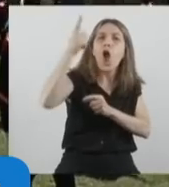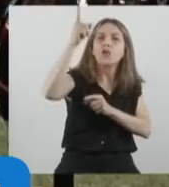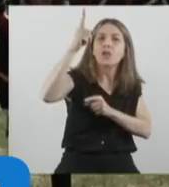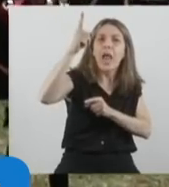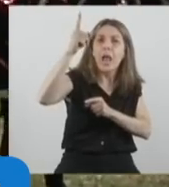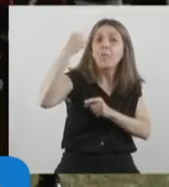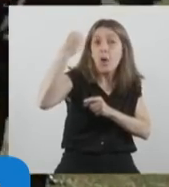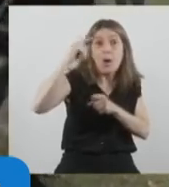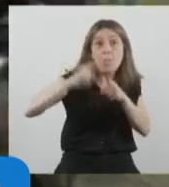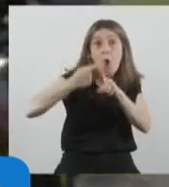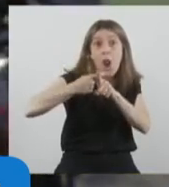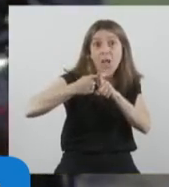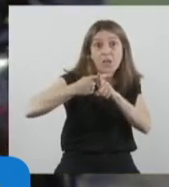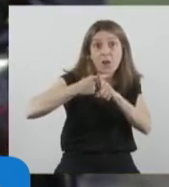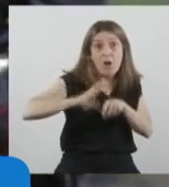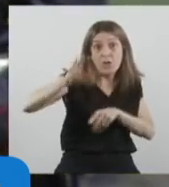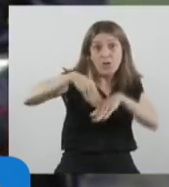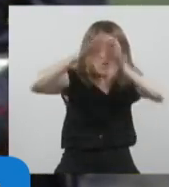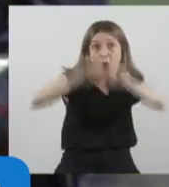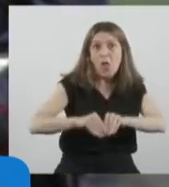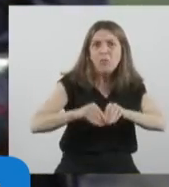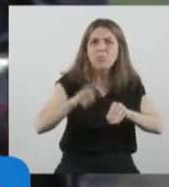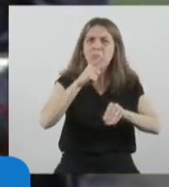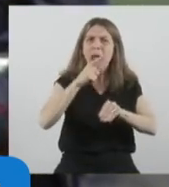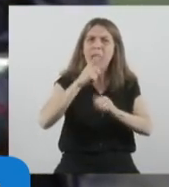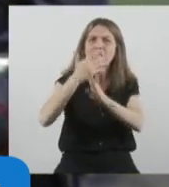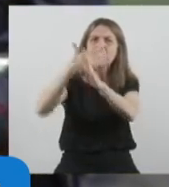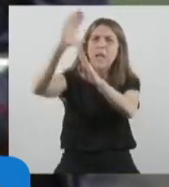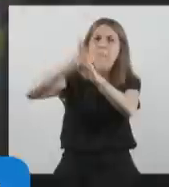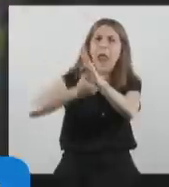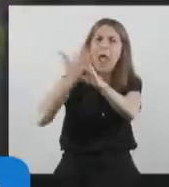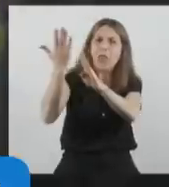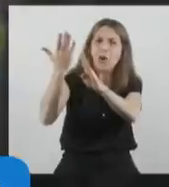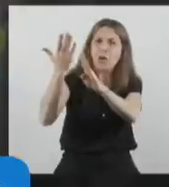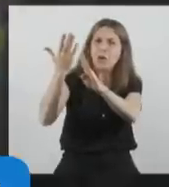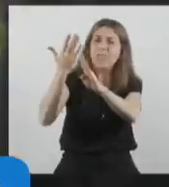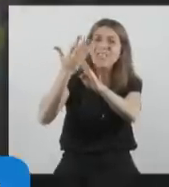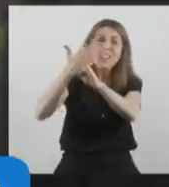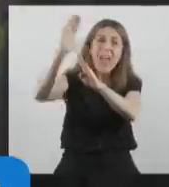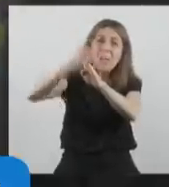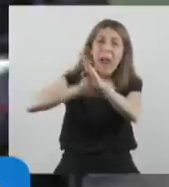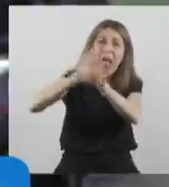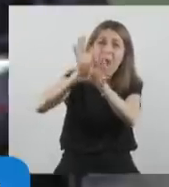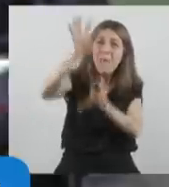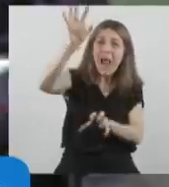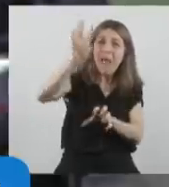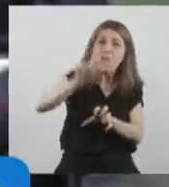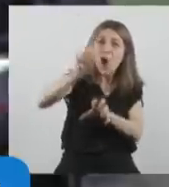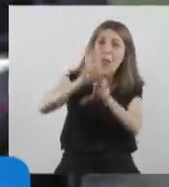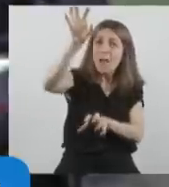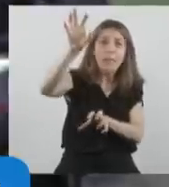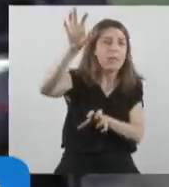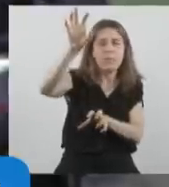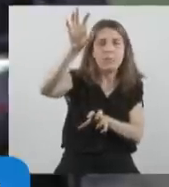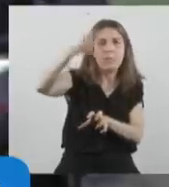argentina pero que es tratada como territorio ajena y no lo merece la gente del norte